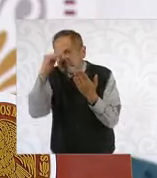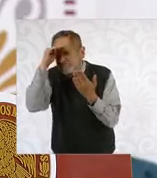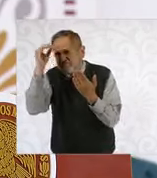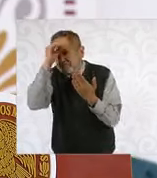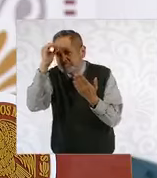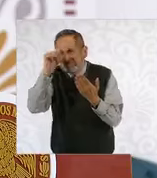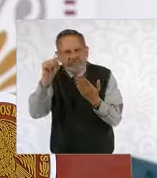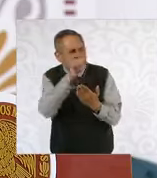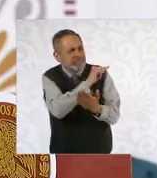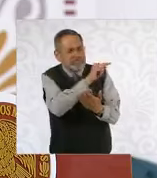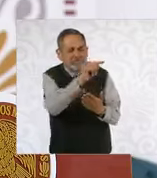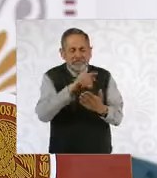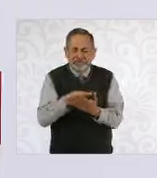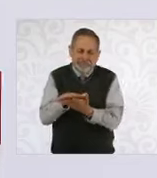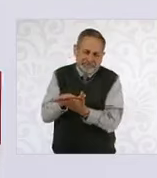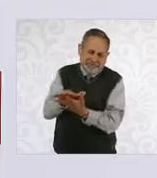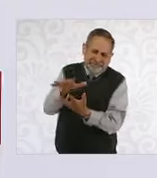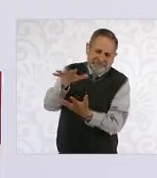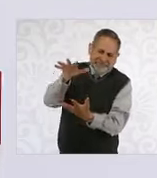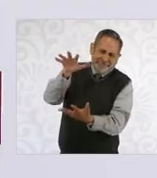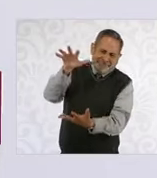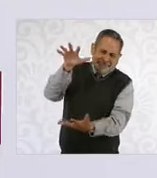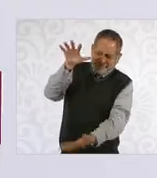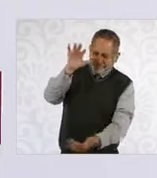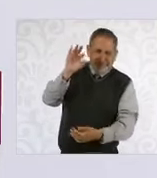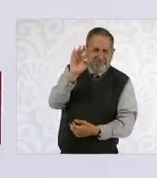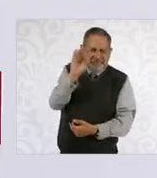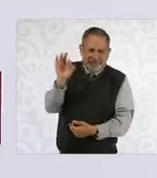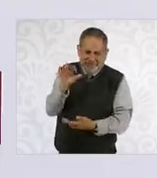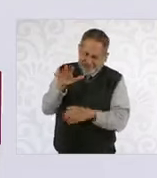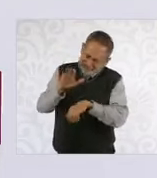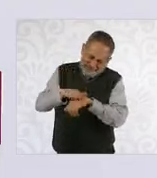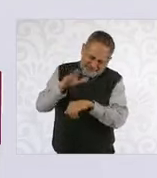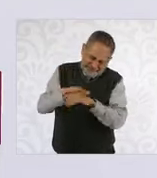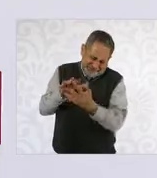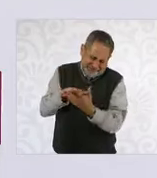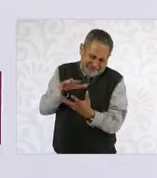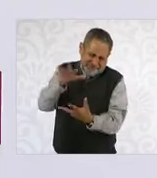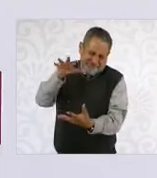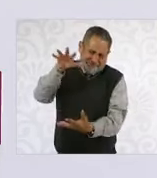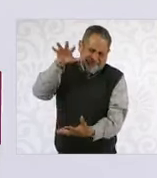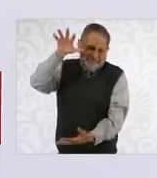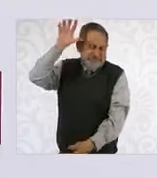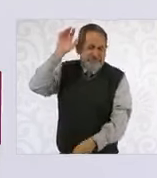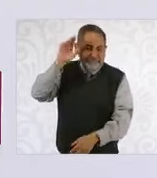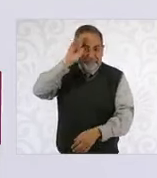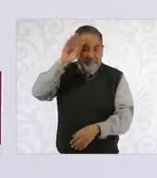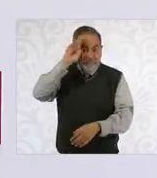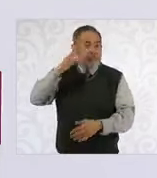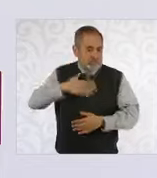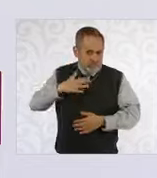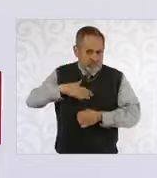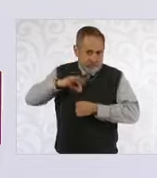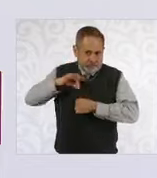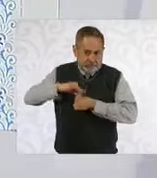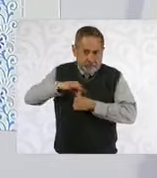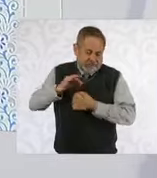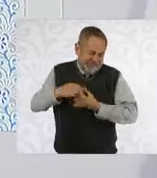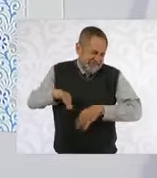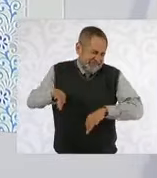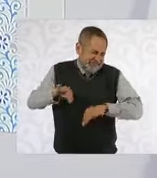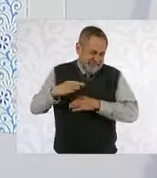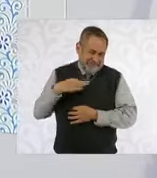encuestas, un porcentaje mayor del que votó por su servidora, que tuvimos un porcentaje